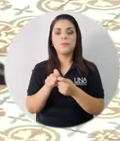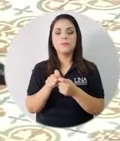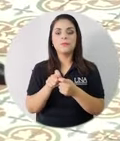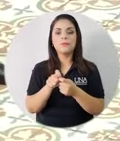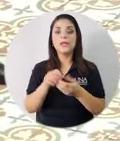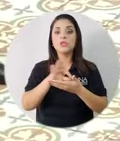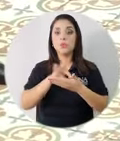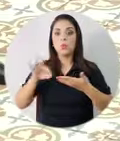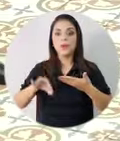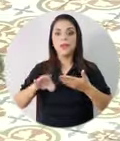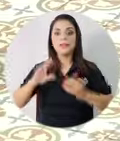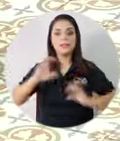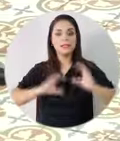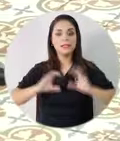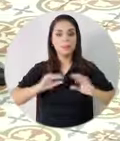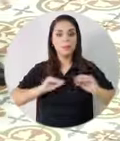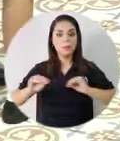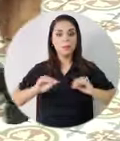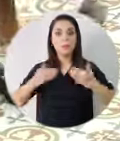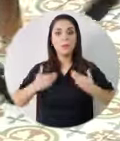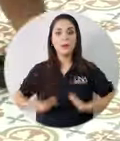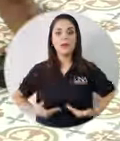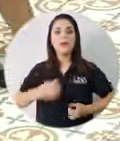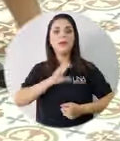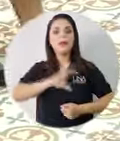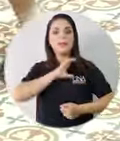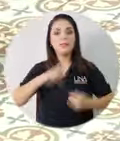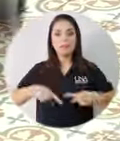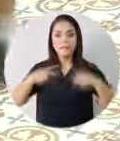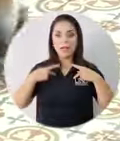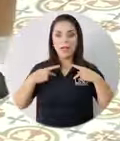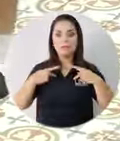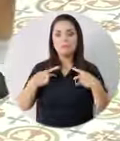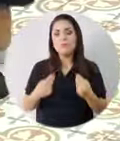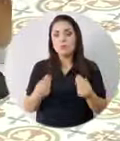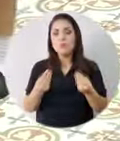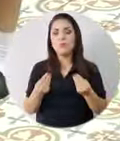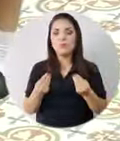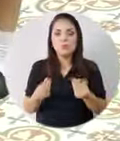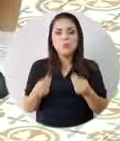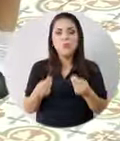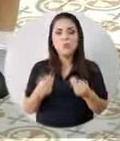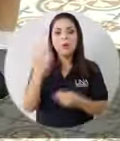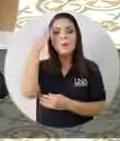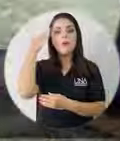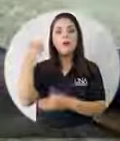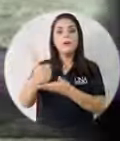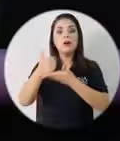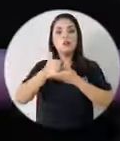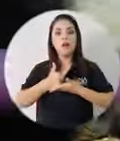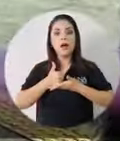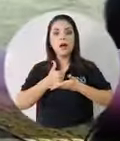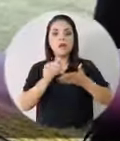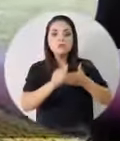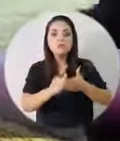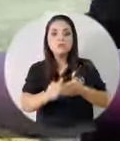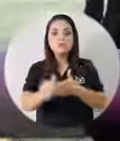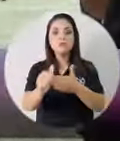caso específico de la Escuela de Ciencias del Movimiento Humano y Calidad de Vida? En mucho, porque nos va a ayudar